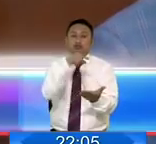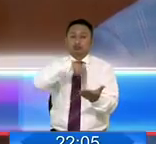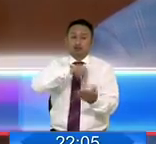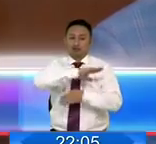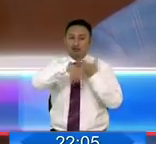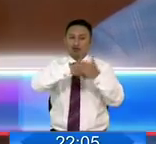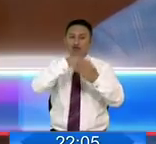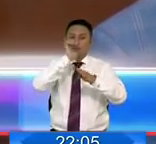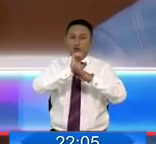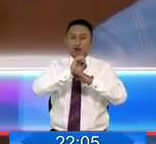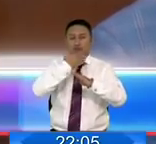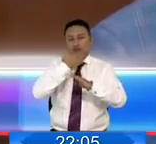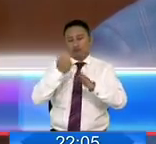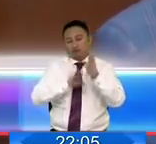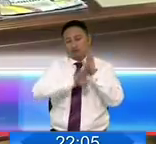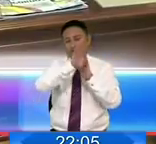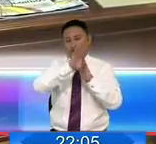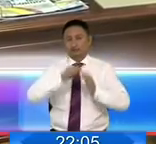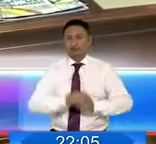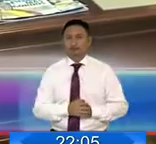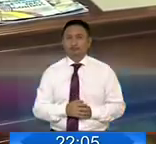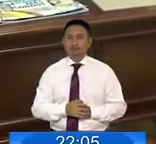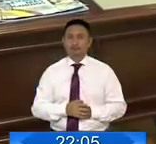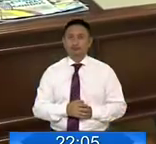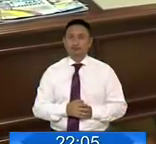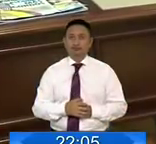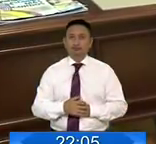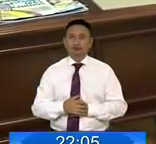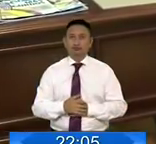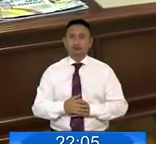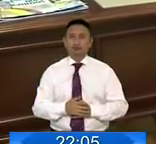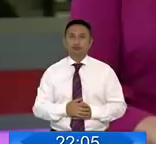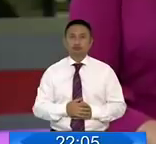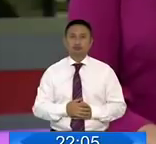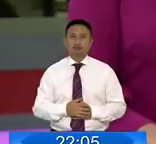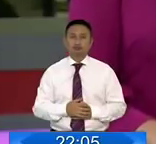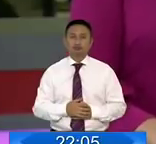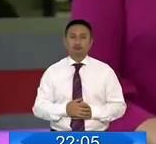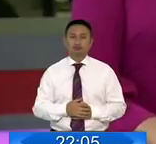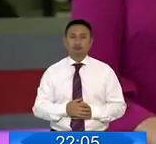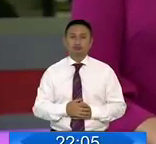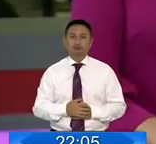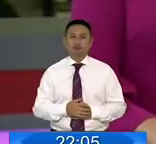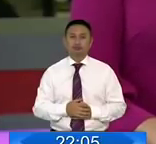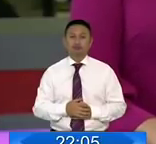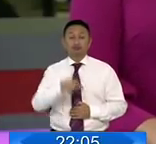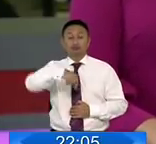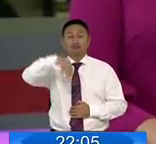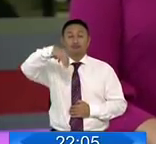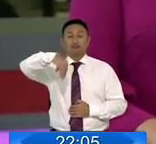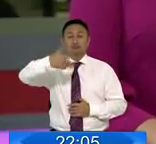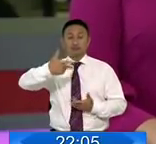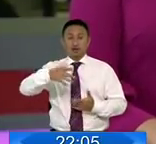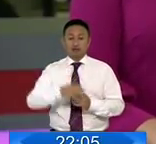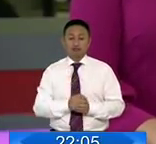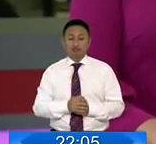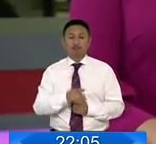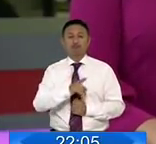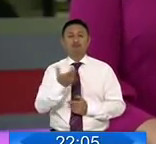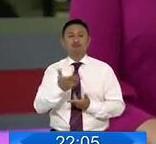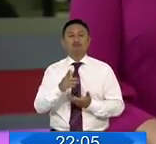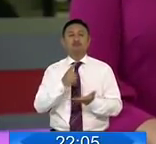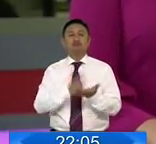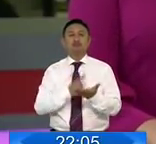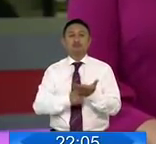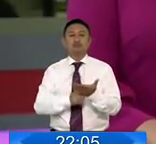todos aspiramos. Informó Carolina Basante. Para este martes está previsto se desarrolle la